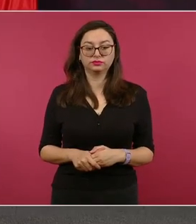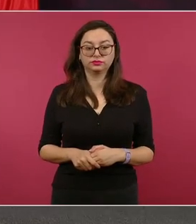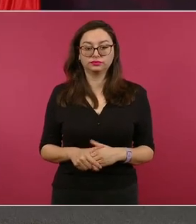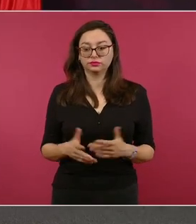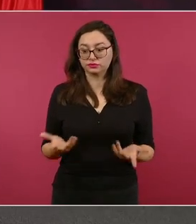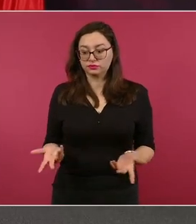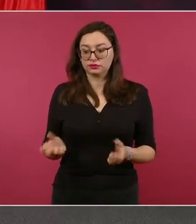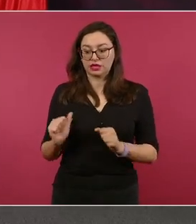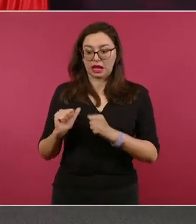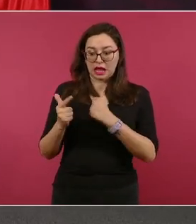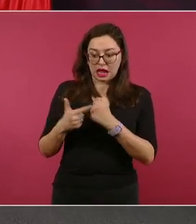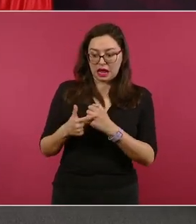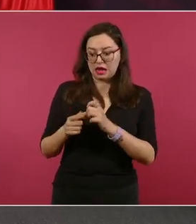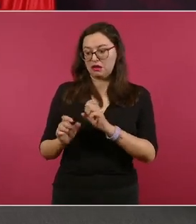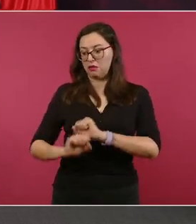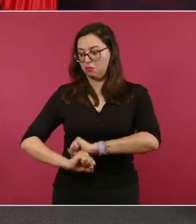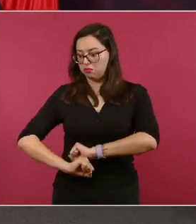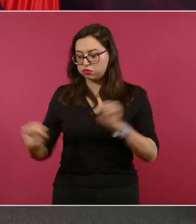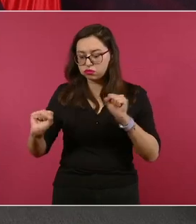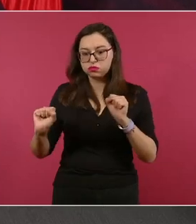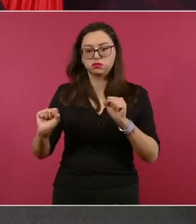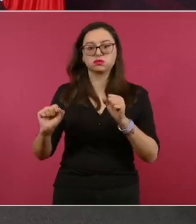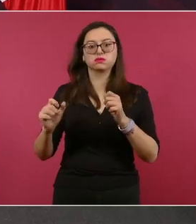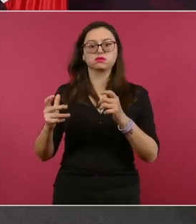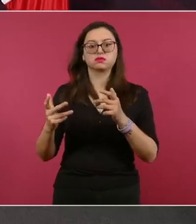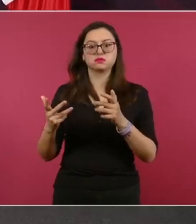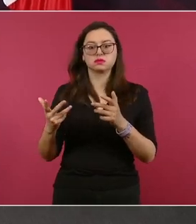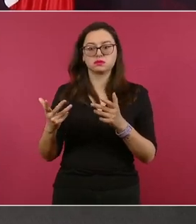una explosión por